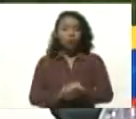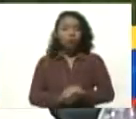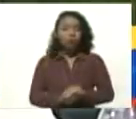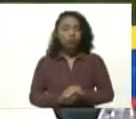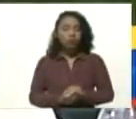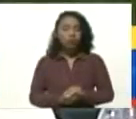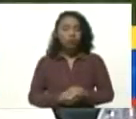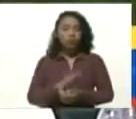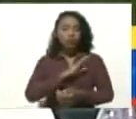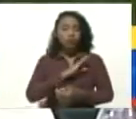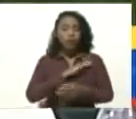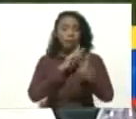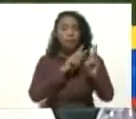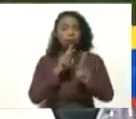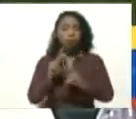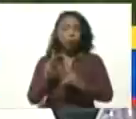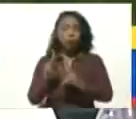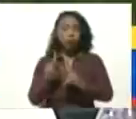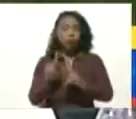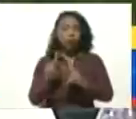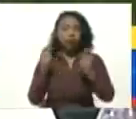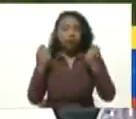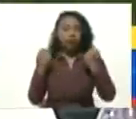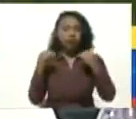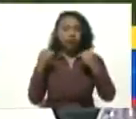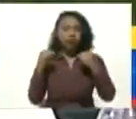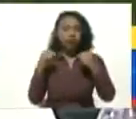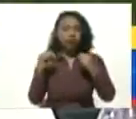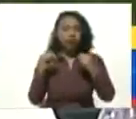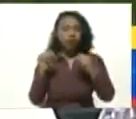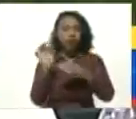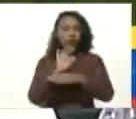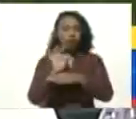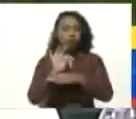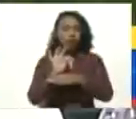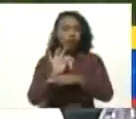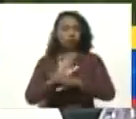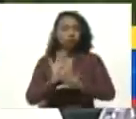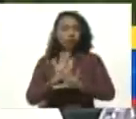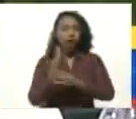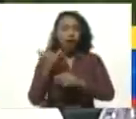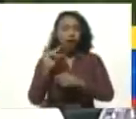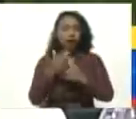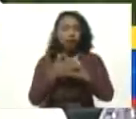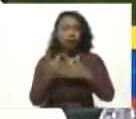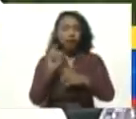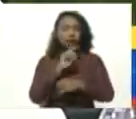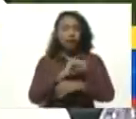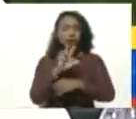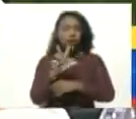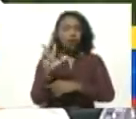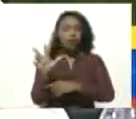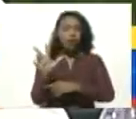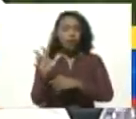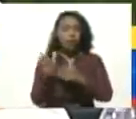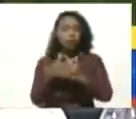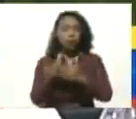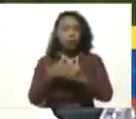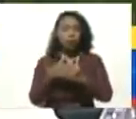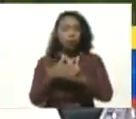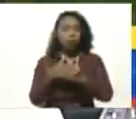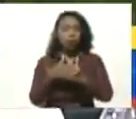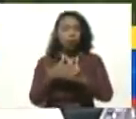Que hemos hecho un plan piloto que está en funcionamiento y ya hay habilitado 133 porteros. La figura del